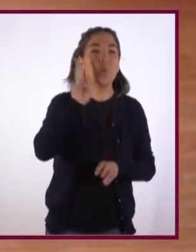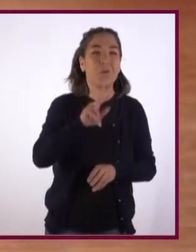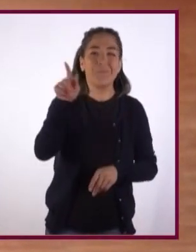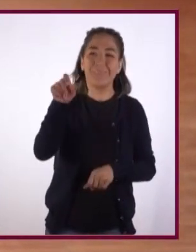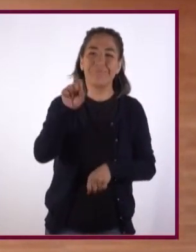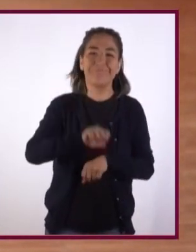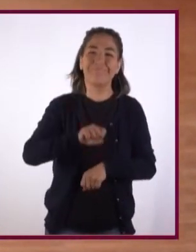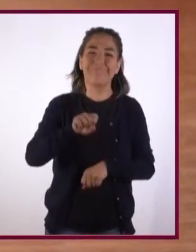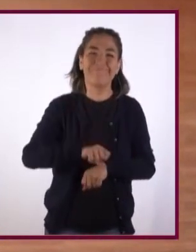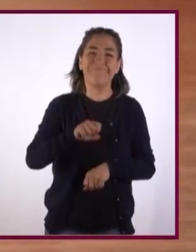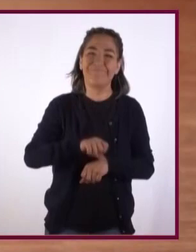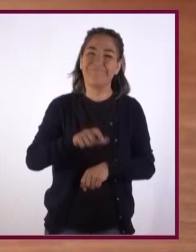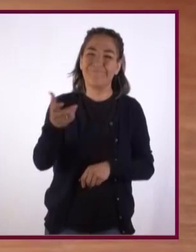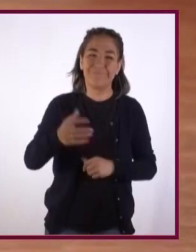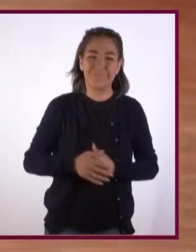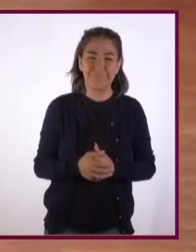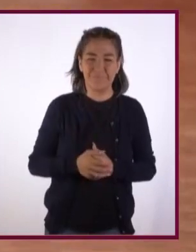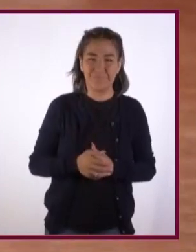de secundaria.